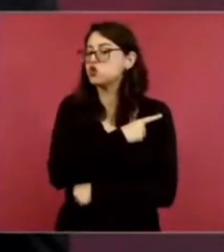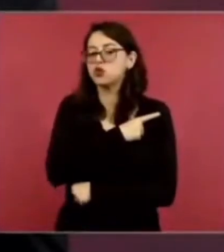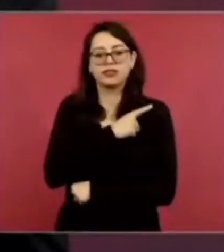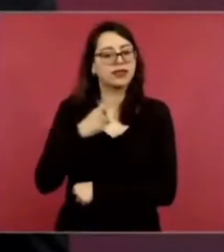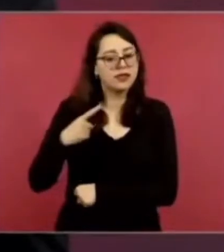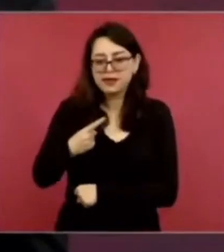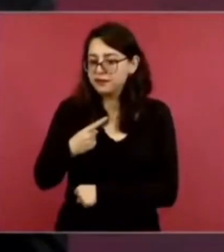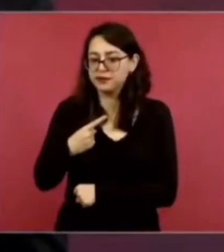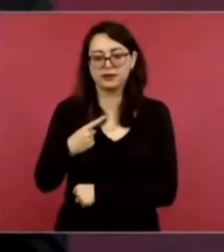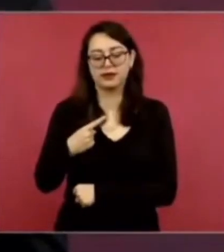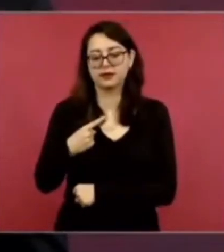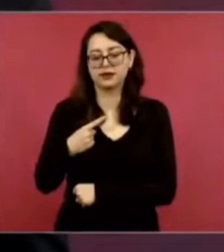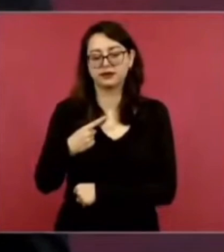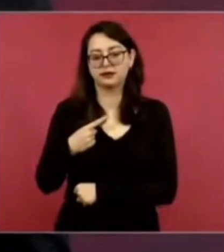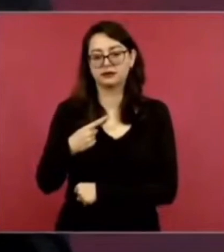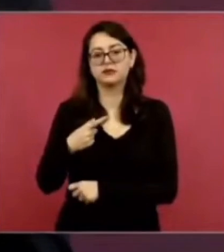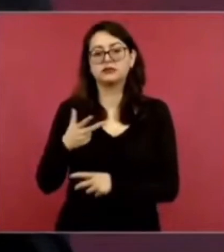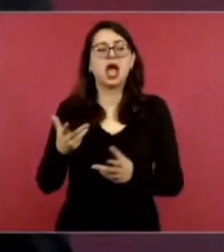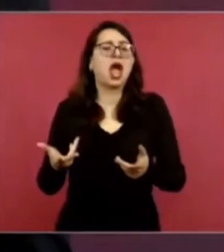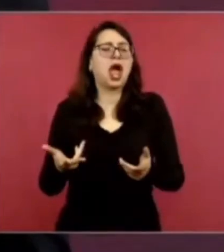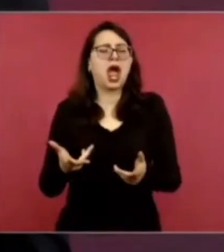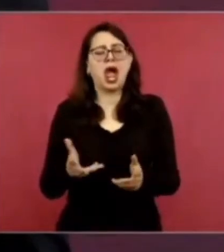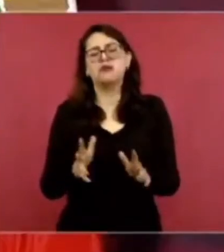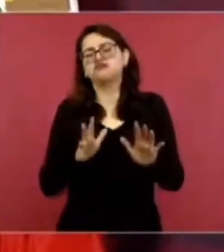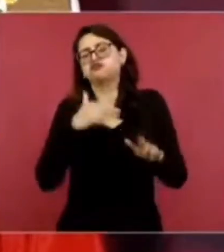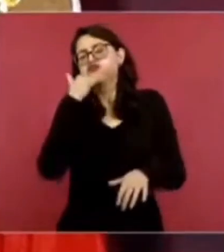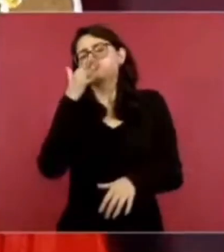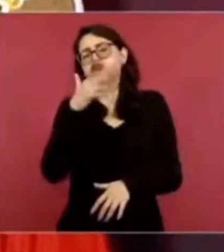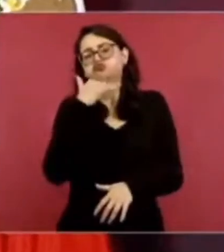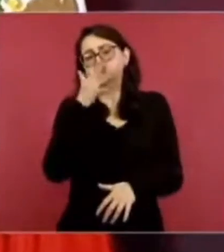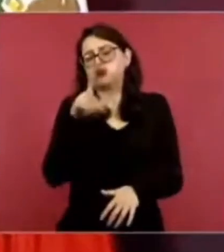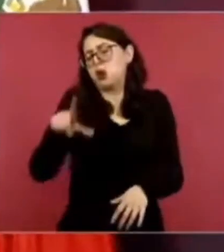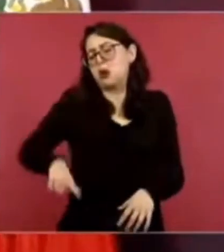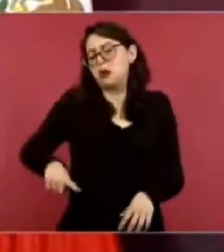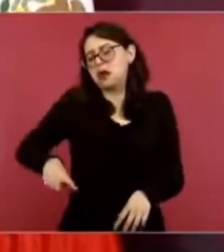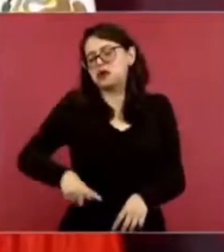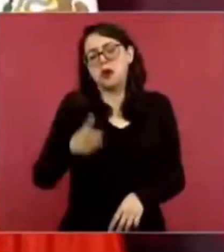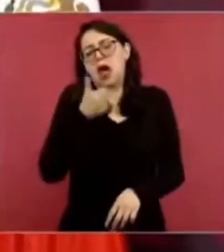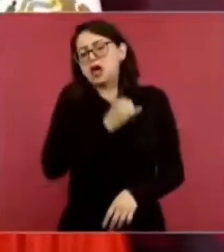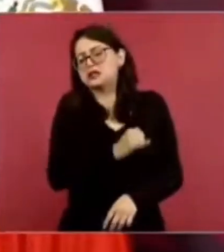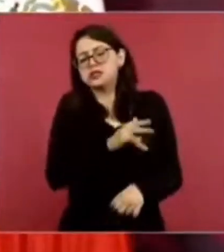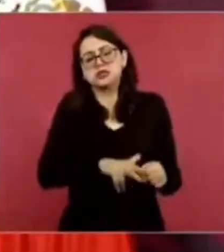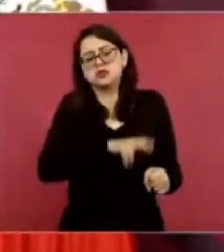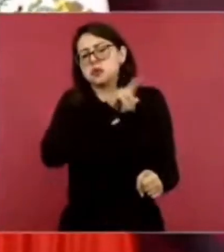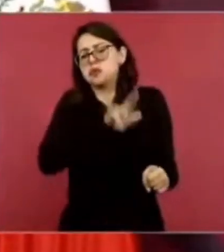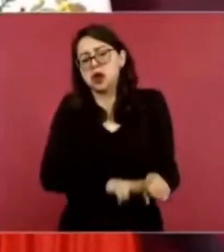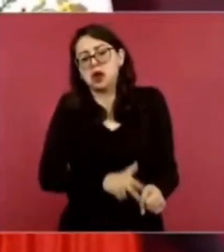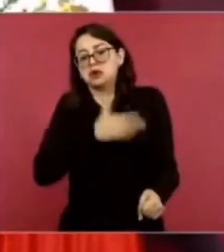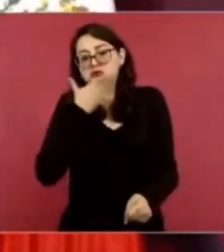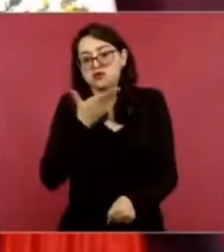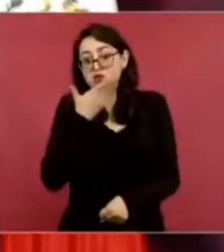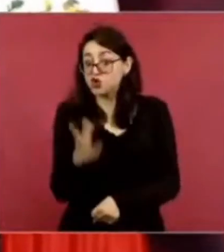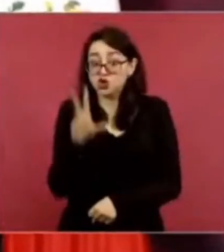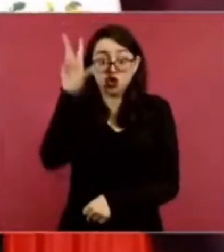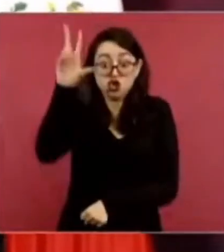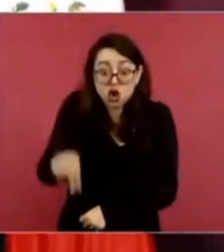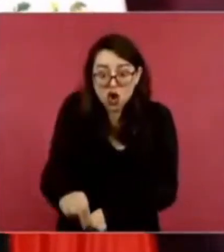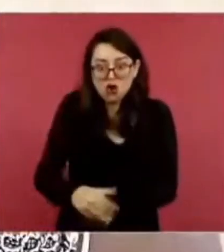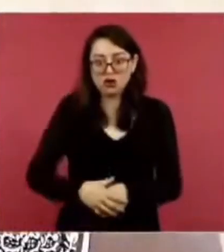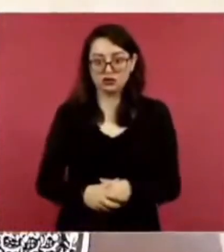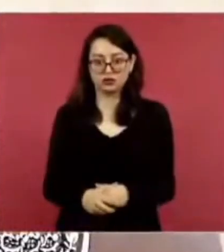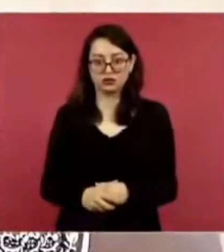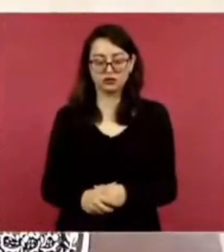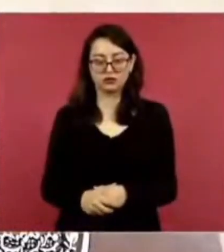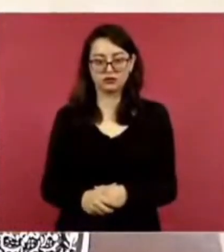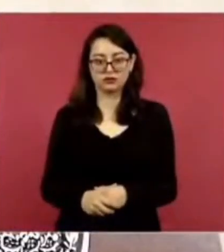como forma de gobierno, como estilo de vida. no